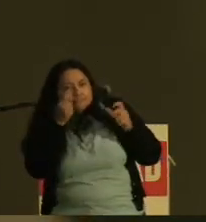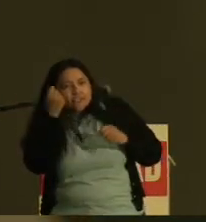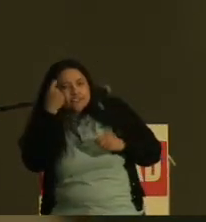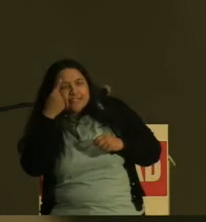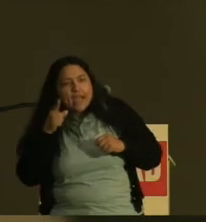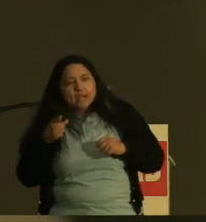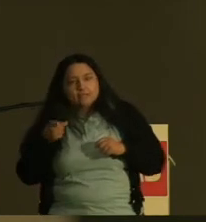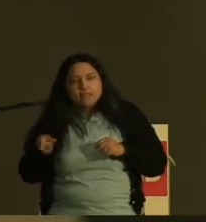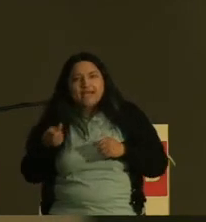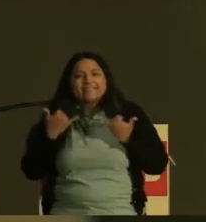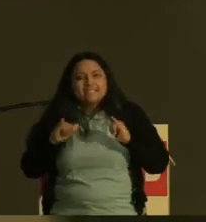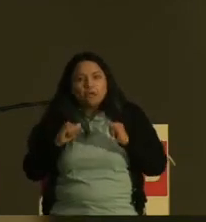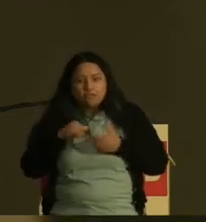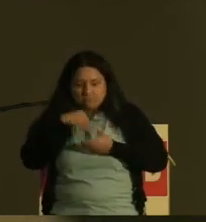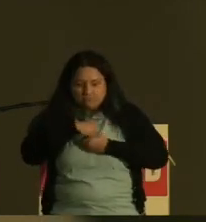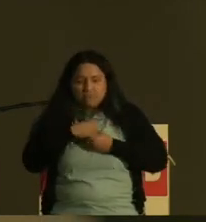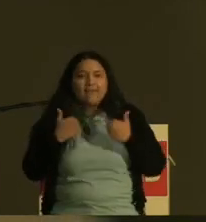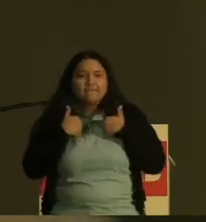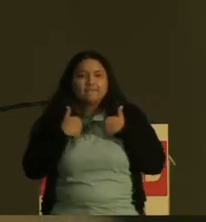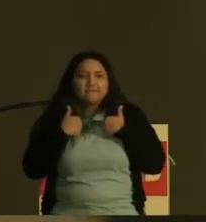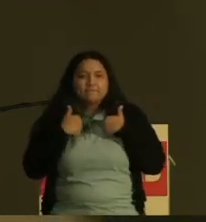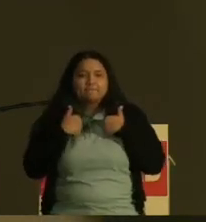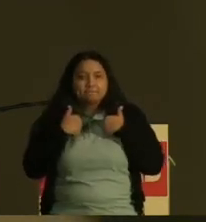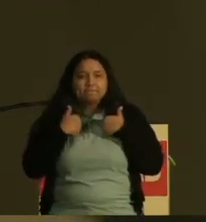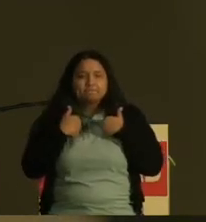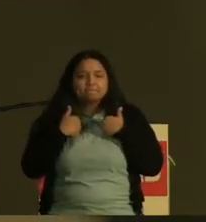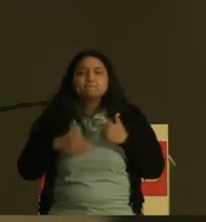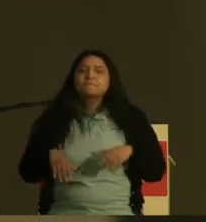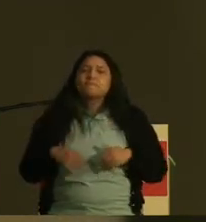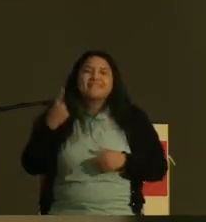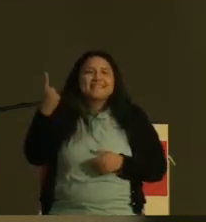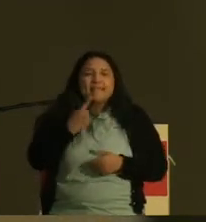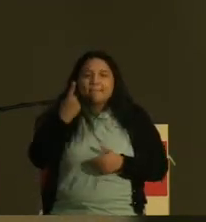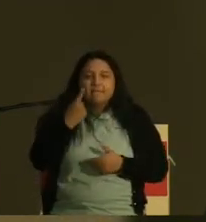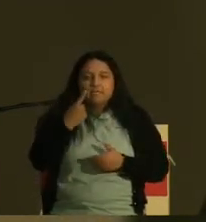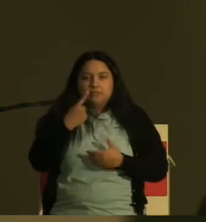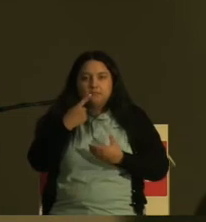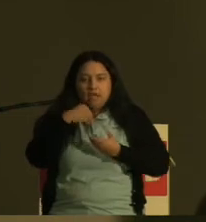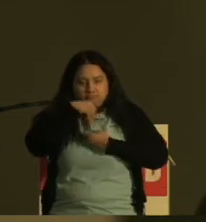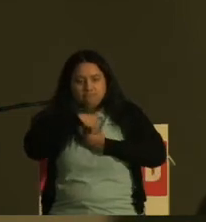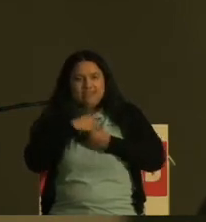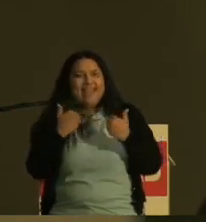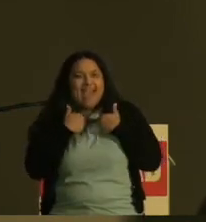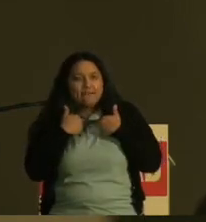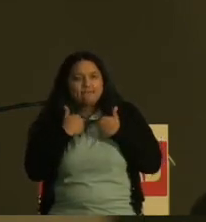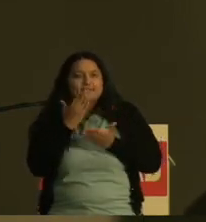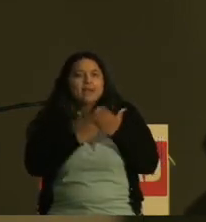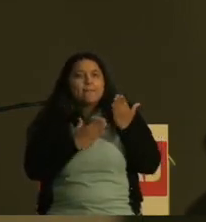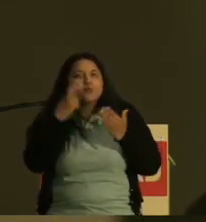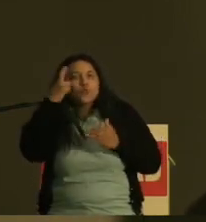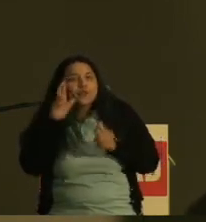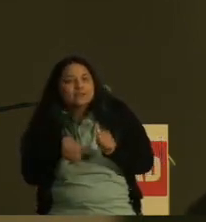te sigue gustando todo aquello que no pasa por la razón, ¿no? Algo que precede la razón, ¿no? Como por ejemplo